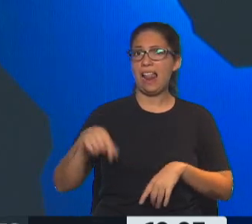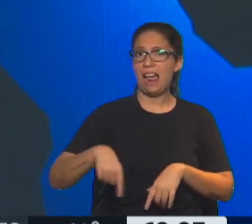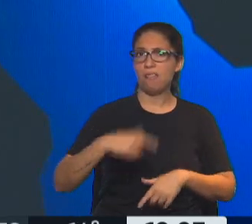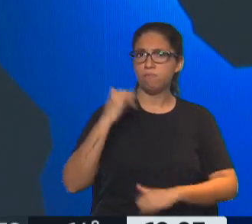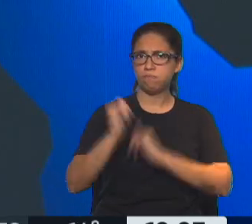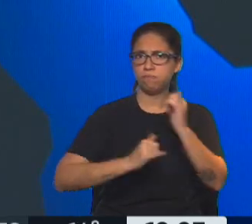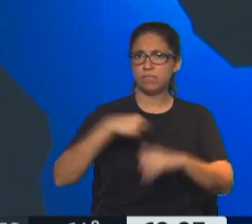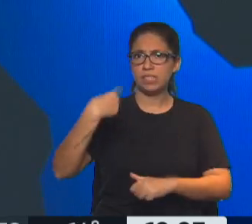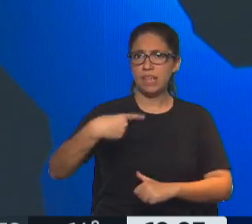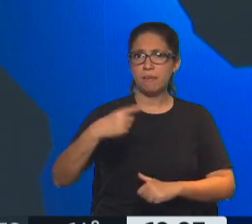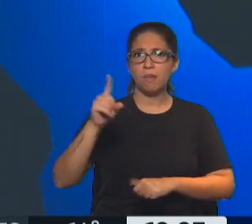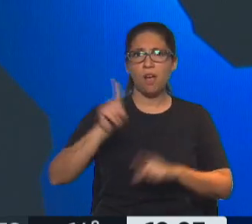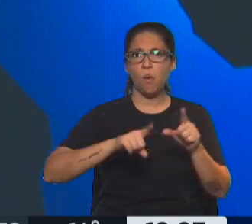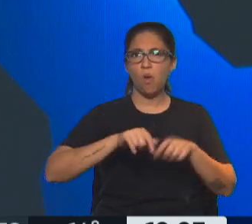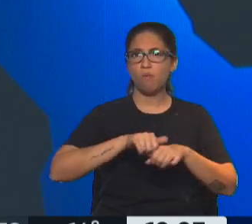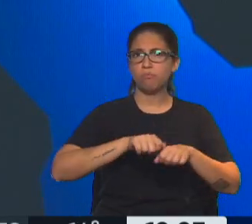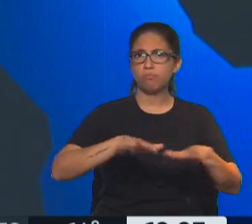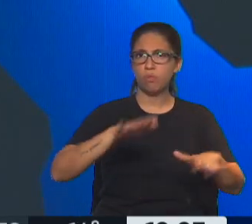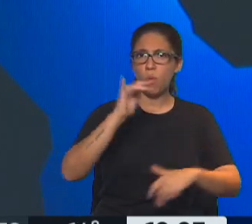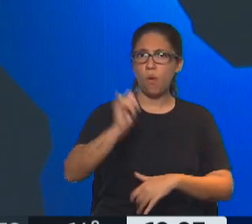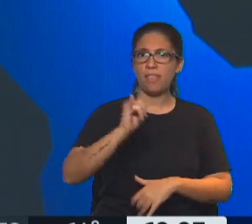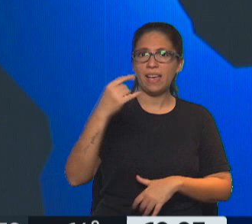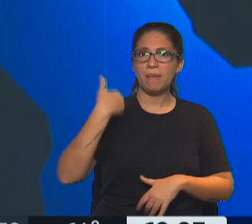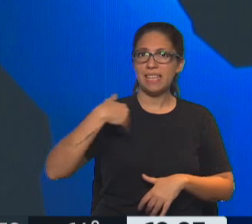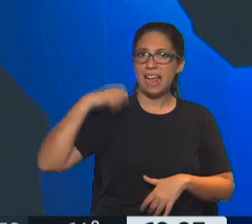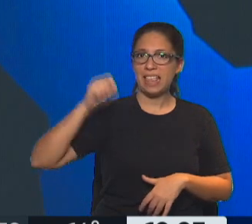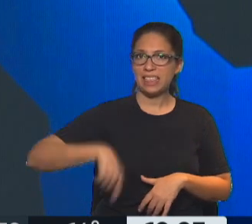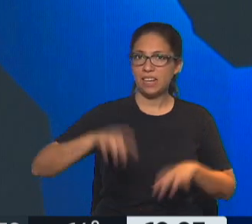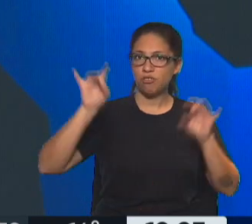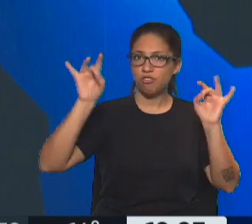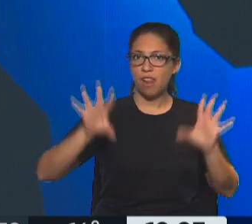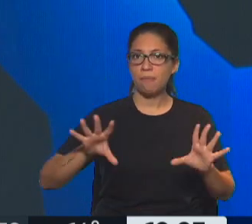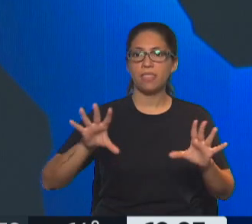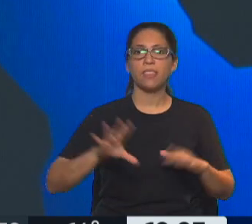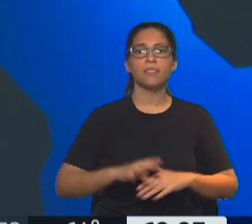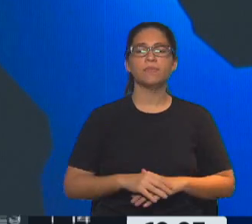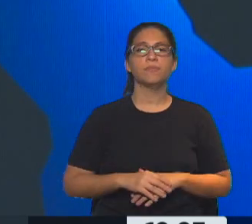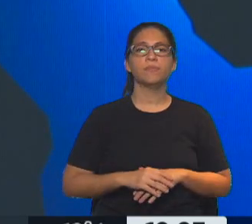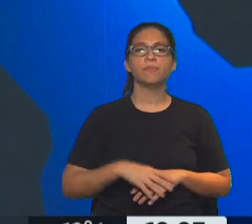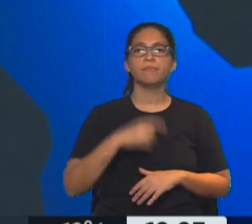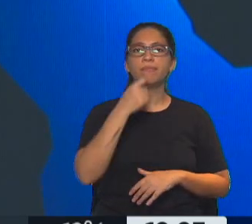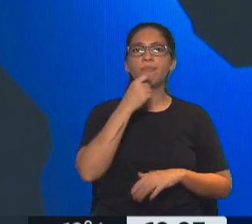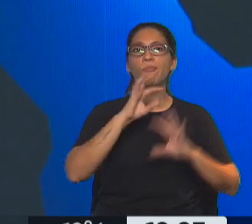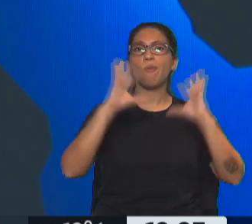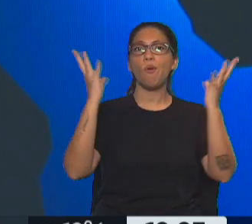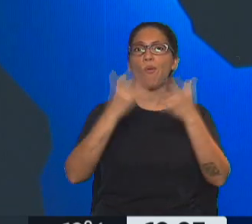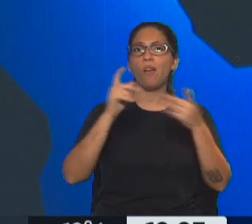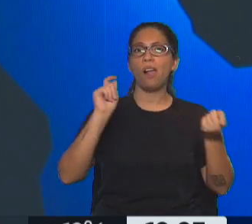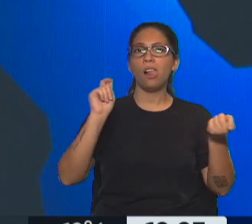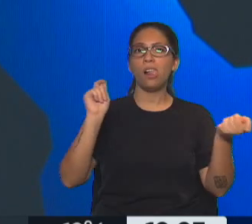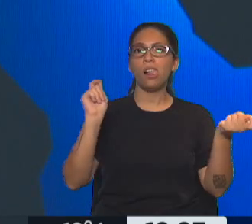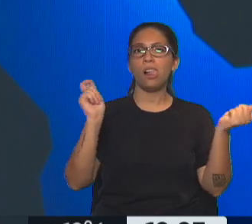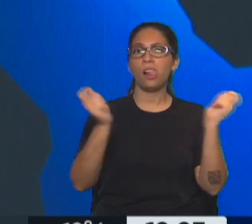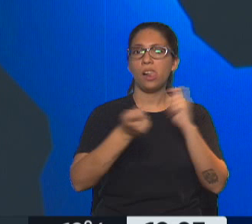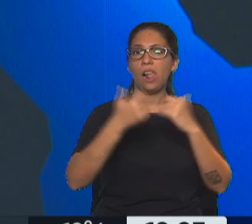pero muchos medios eligen contarte solo lo que pasa en Argentina en un mundo en donde hay grandes transformaciones, no solo por lo que ocurrió